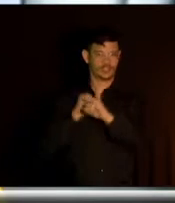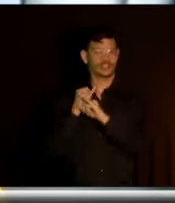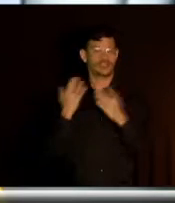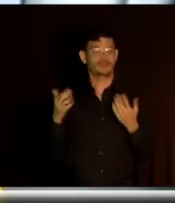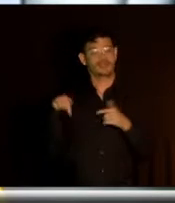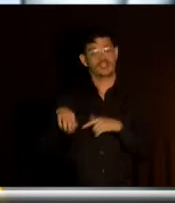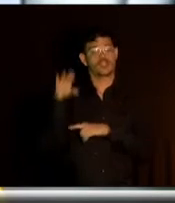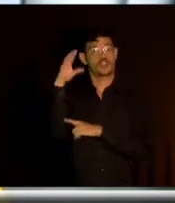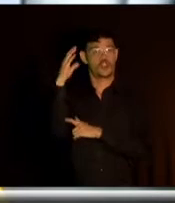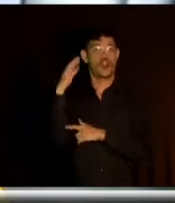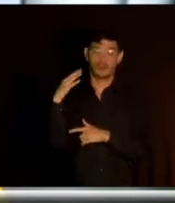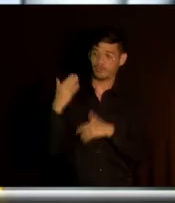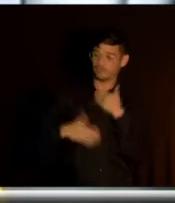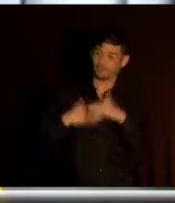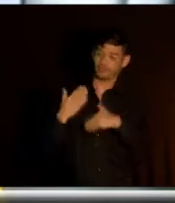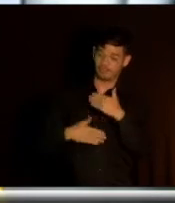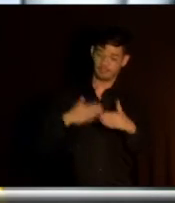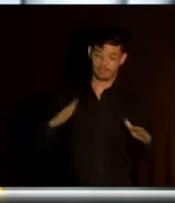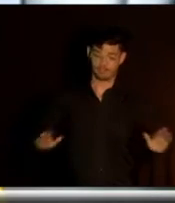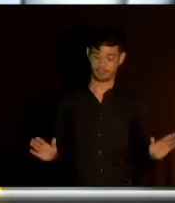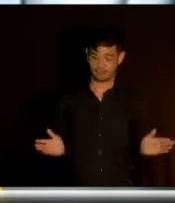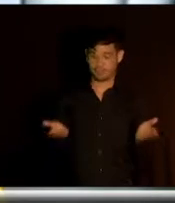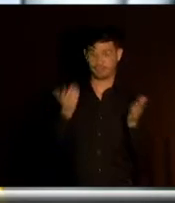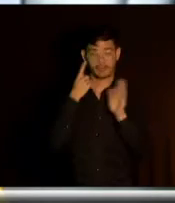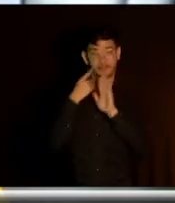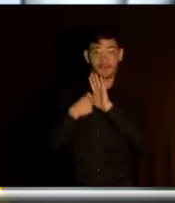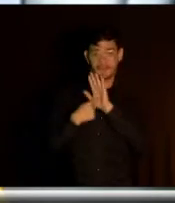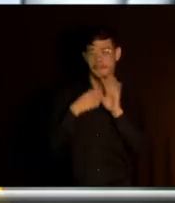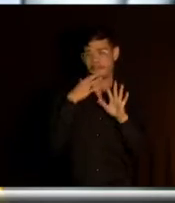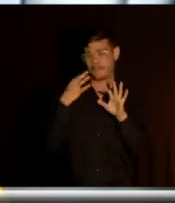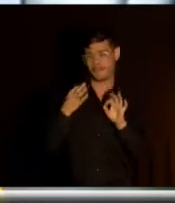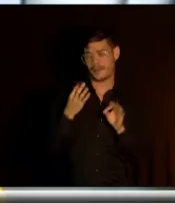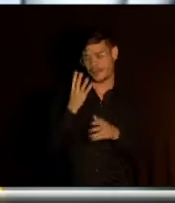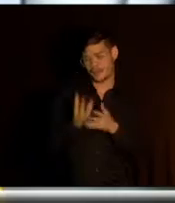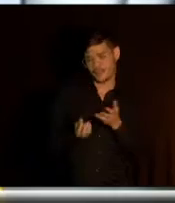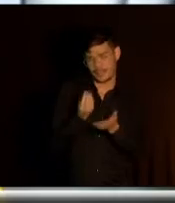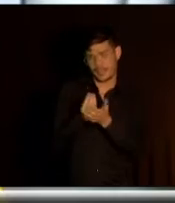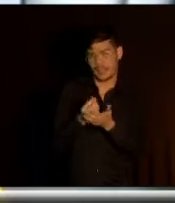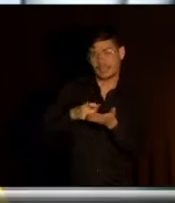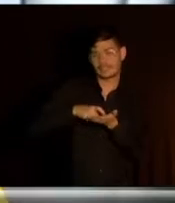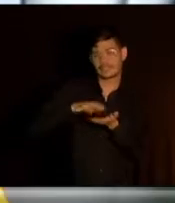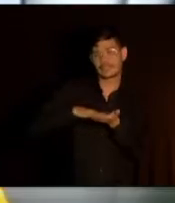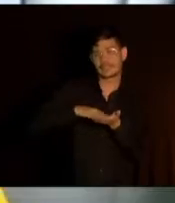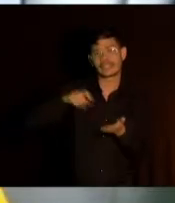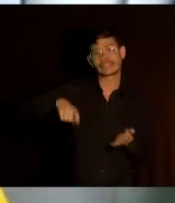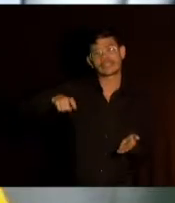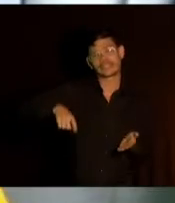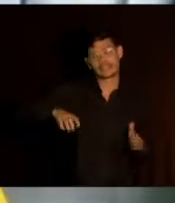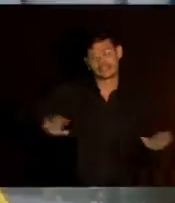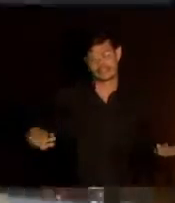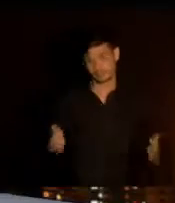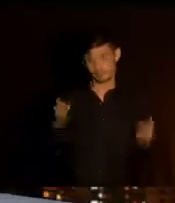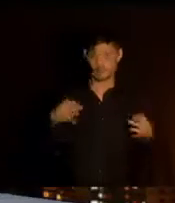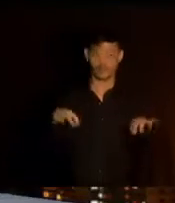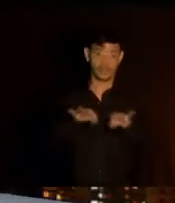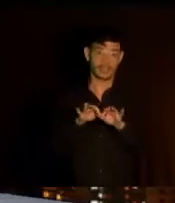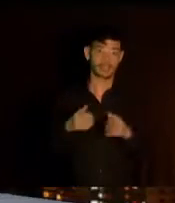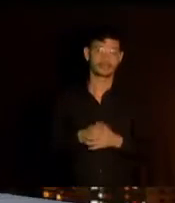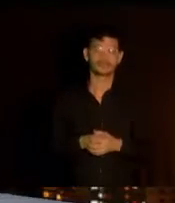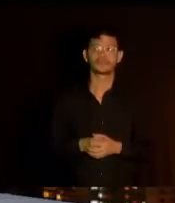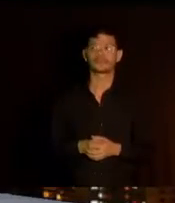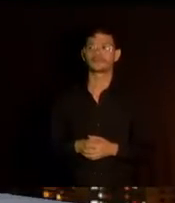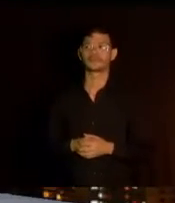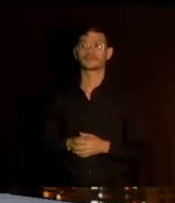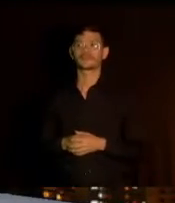ese crecimiento que lo ha demostrado a través de resultados, y hoy se necesita hacer ajustes importantes para seguir avanzando. ¿Cómo han tomado todos